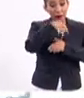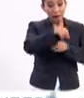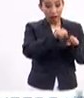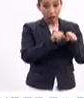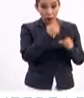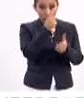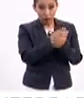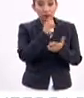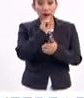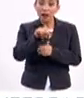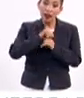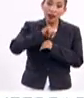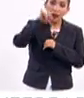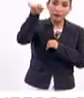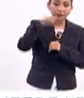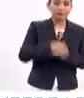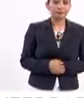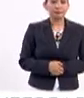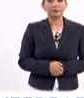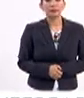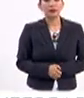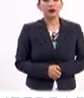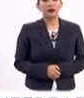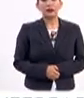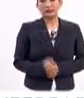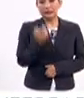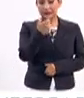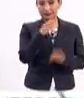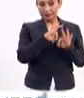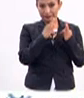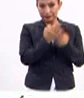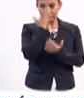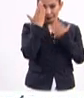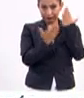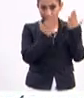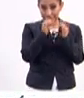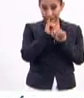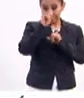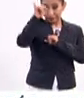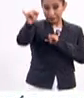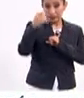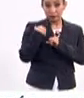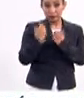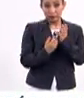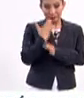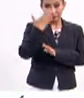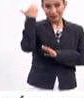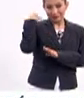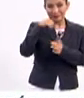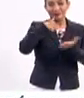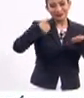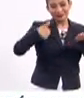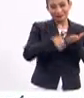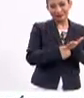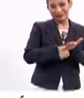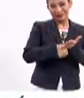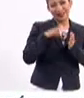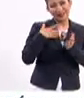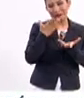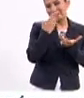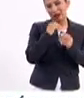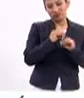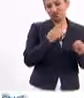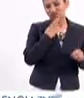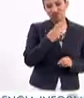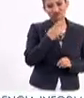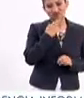las aulas, sino también a distancia. Esta alternativa de estudiar a distancia no es nueva. Cuando existía el correo, ese correo que ya casi